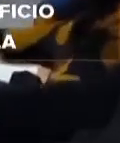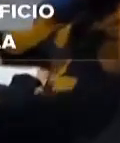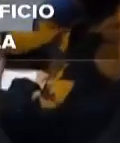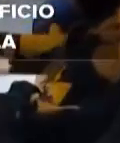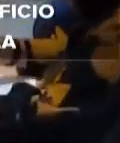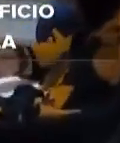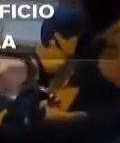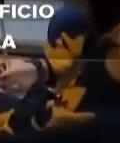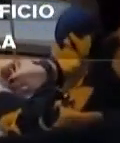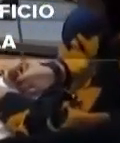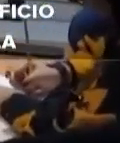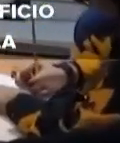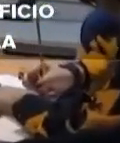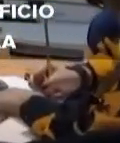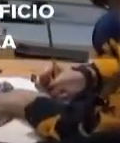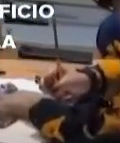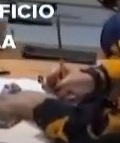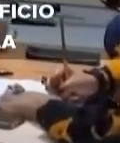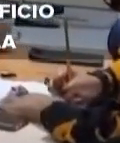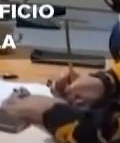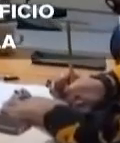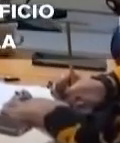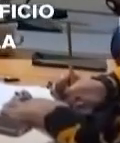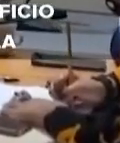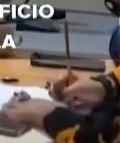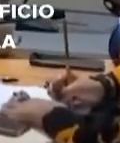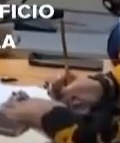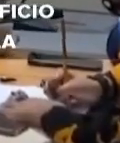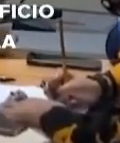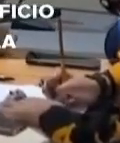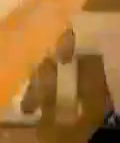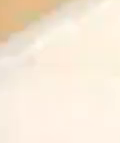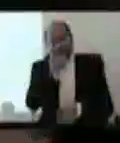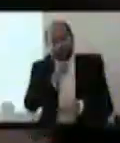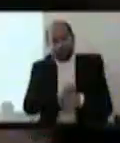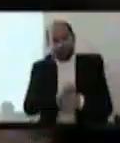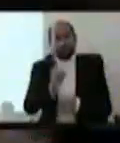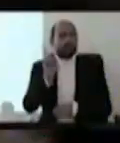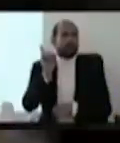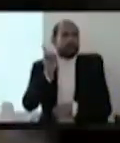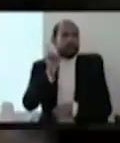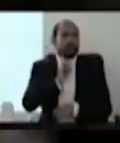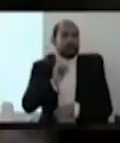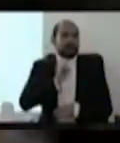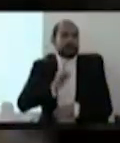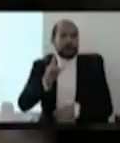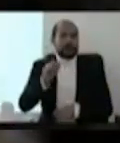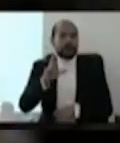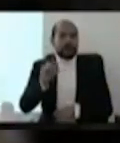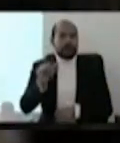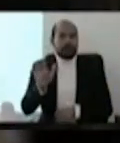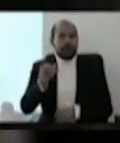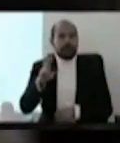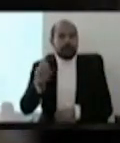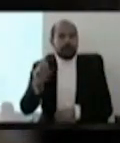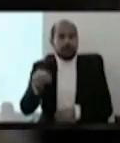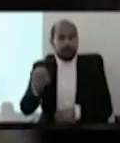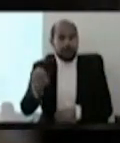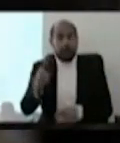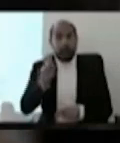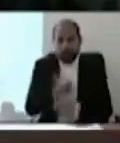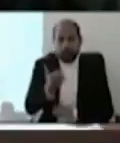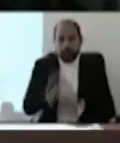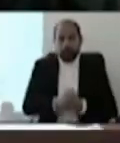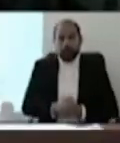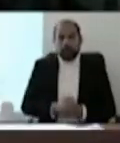beneficio de las personas, las familias y las comunidades de Puebla. También compareció ante el Congreso la secretaria del Medio